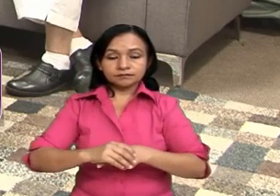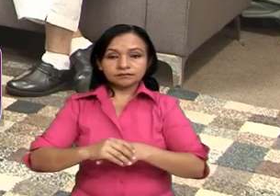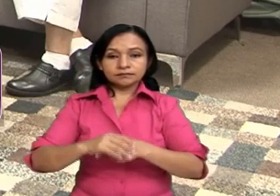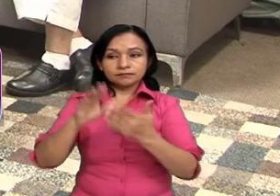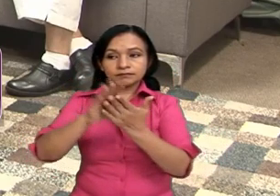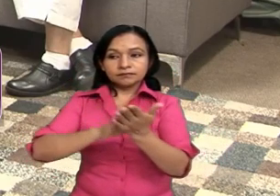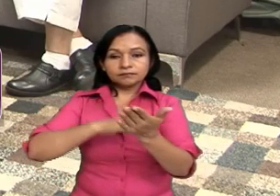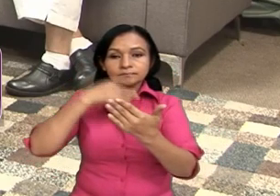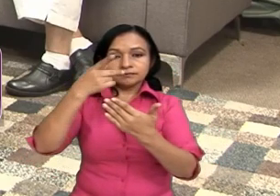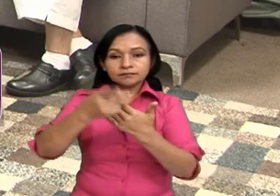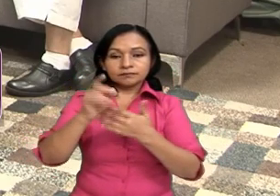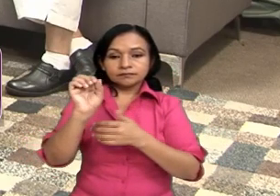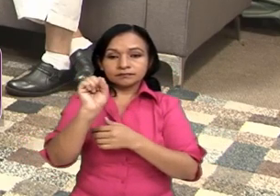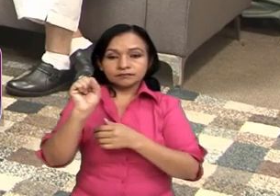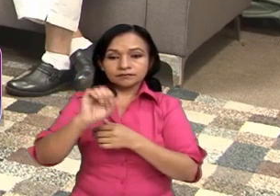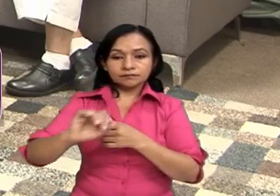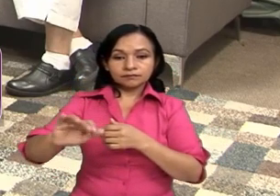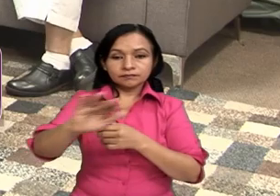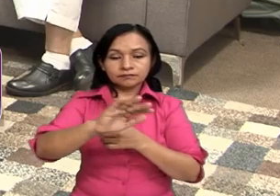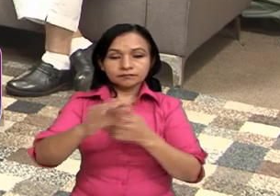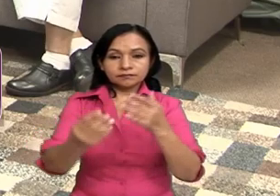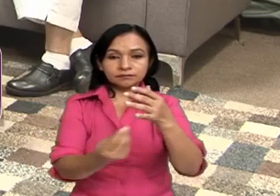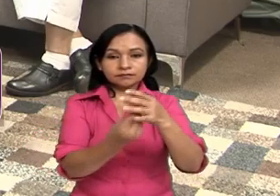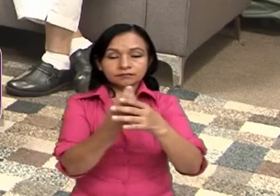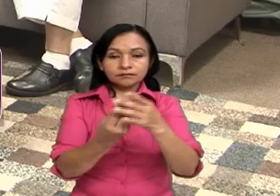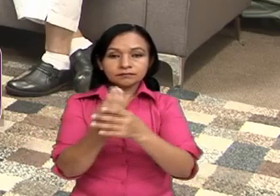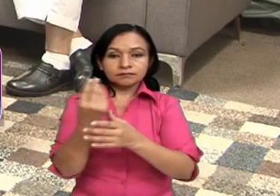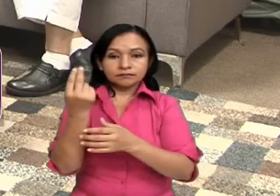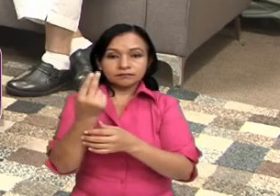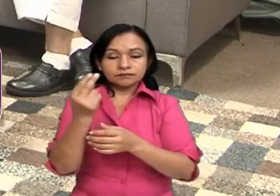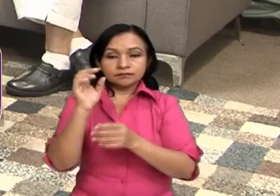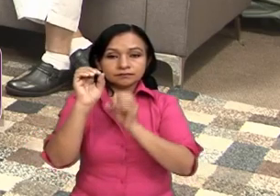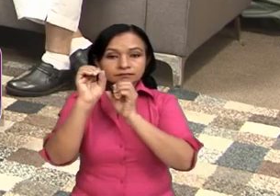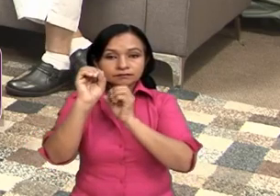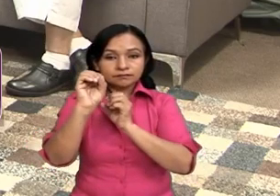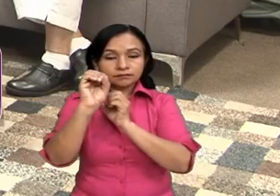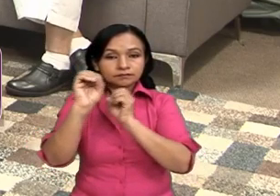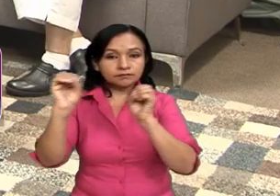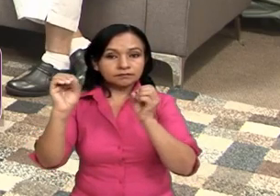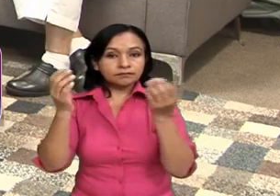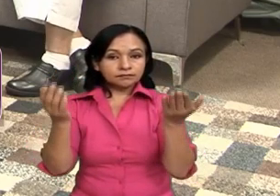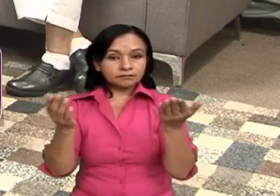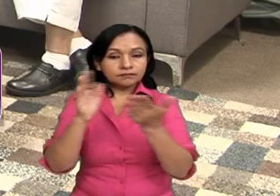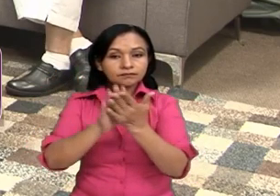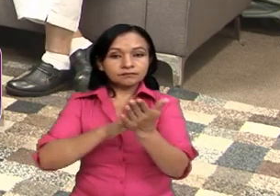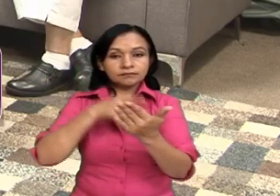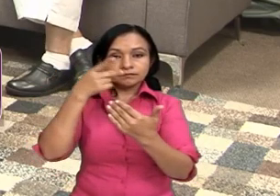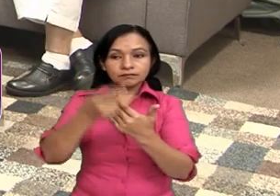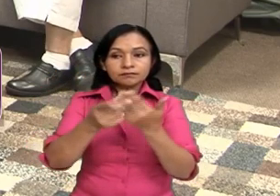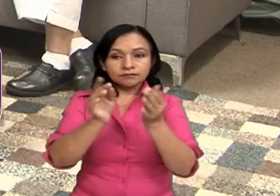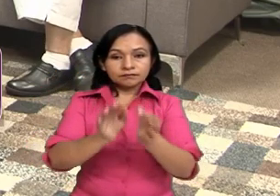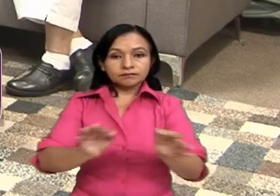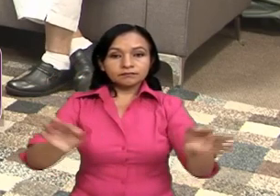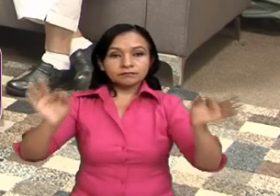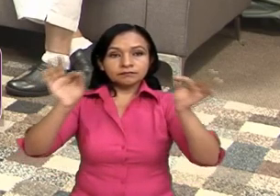programas socioproductivos, por ejemplo, Usura Cero. Okay. Usura Cero es un programa emblemático